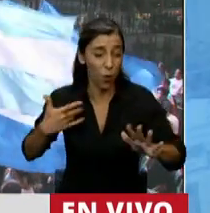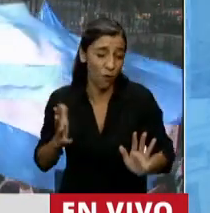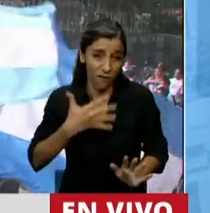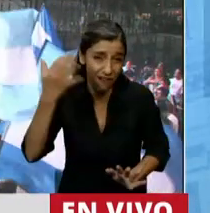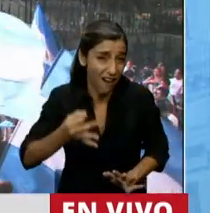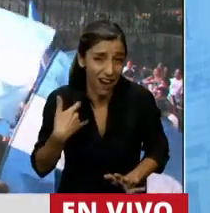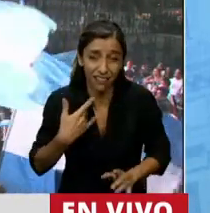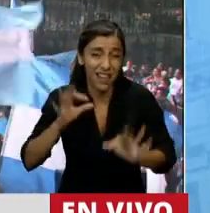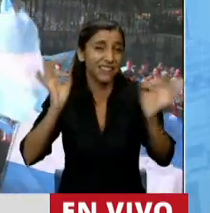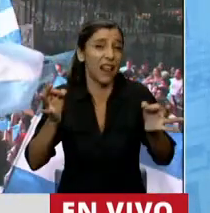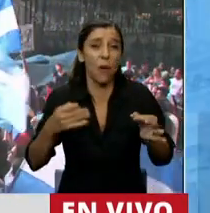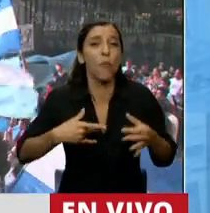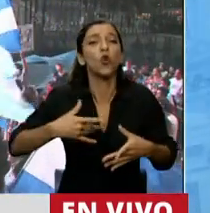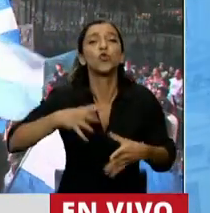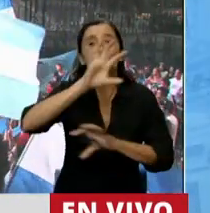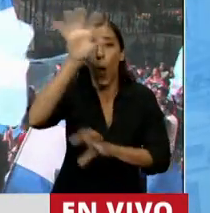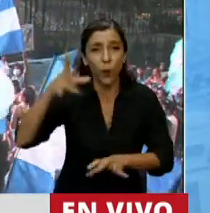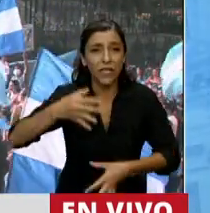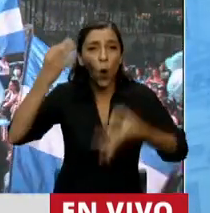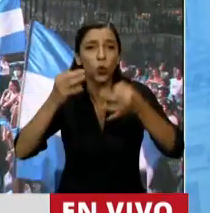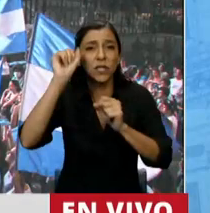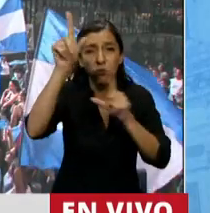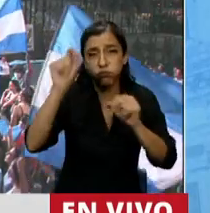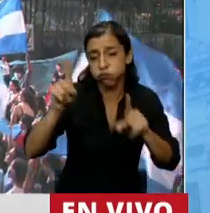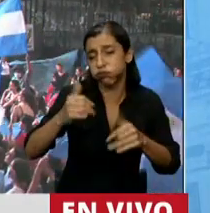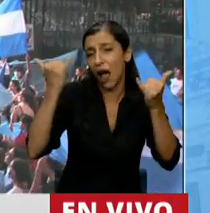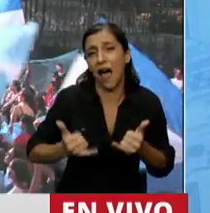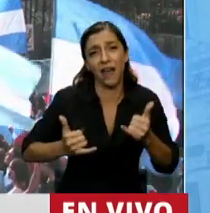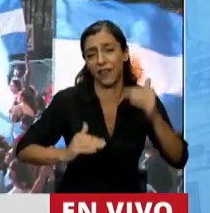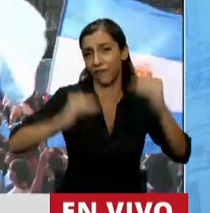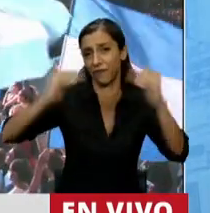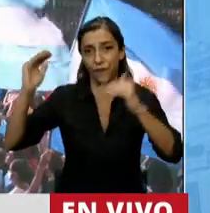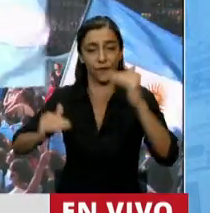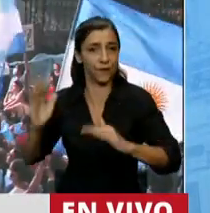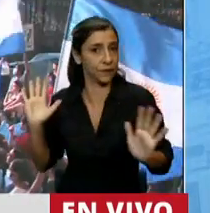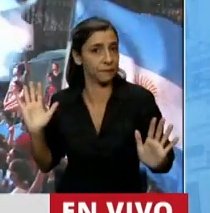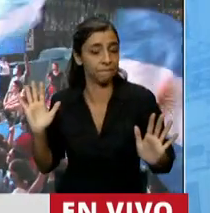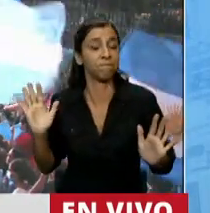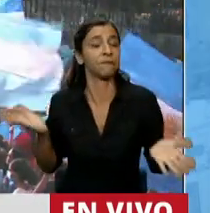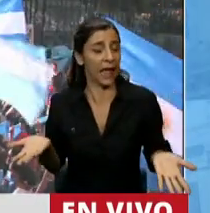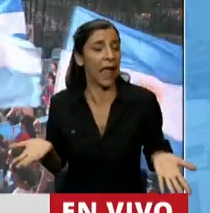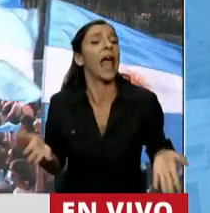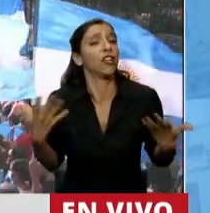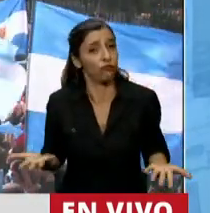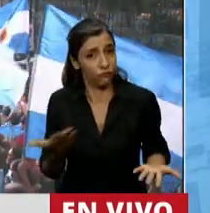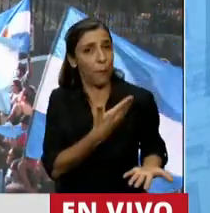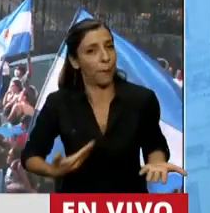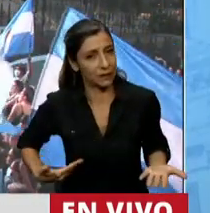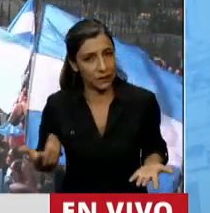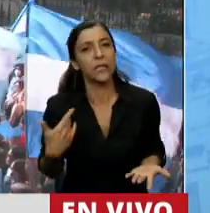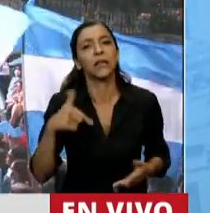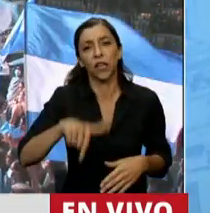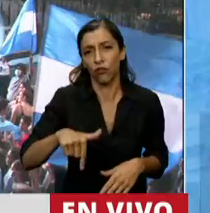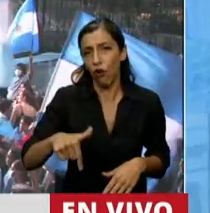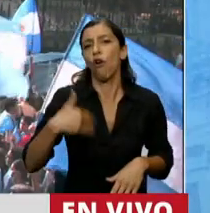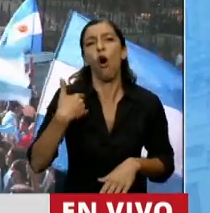los sistemas judiciales en muchas provincias de nuestro país. Mire, presidente, Según las expresiones escuchadas en el